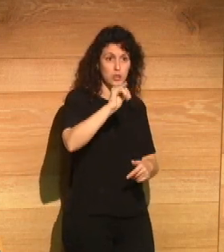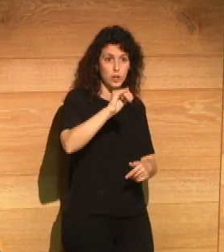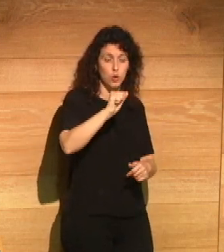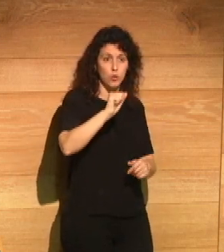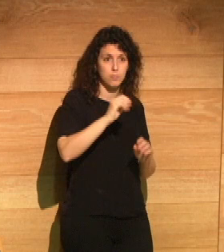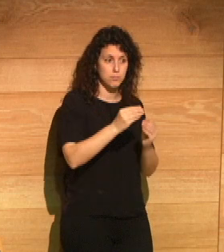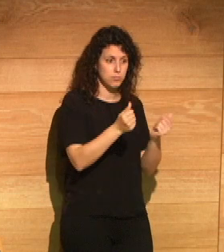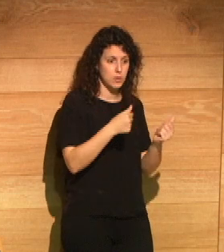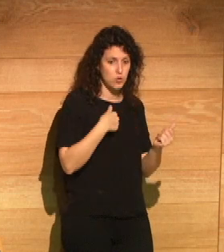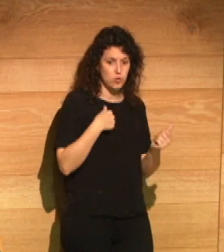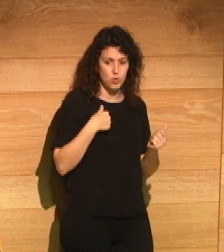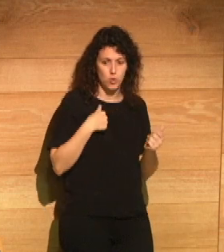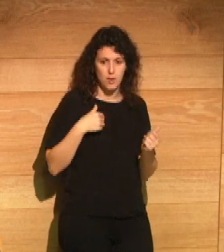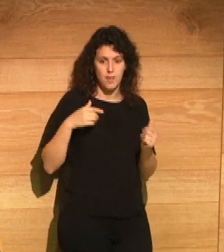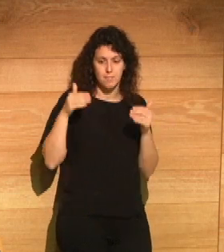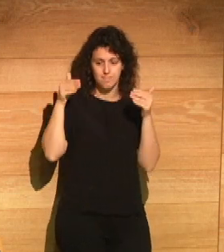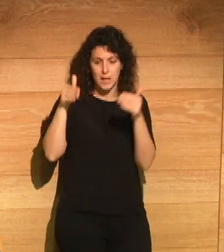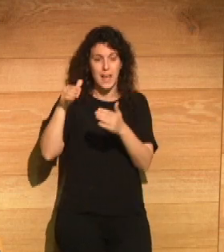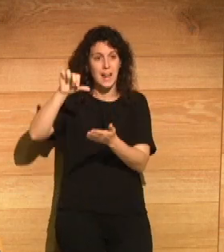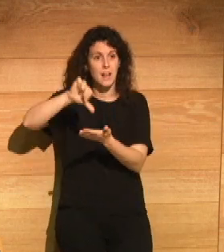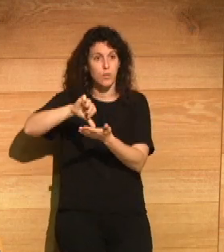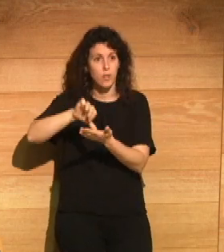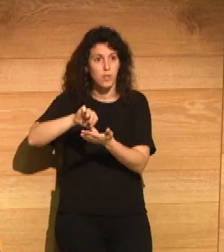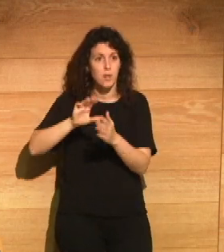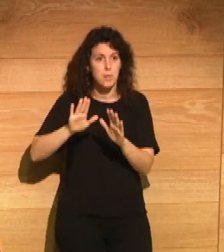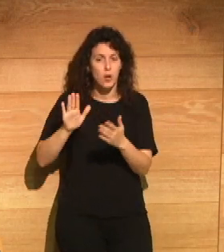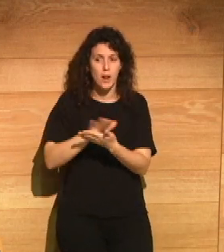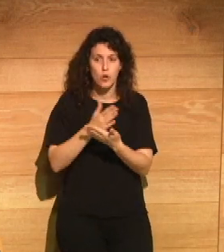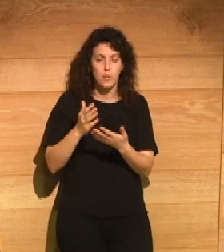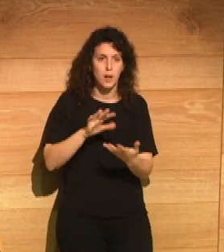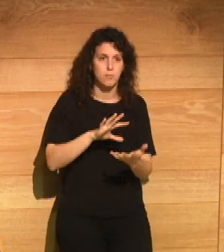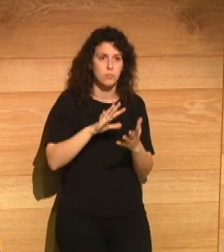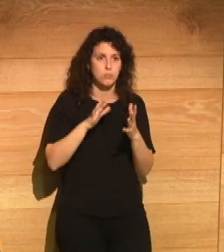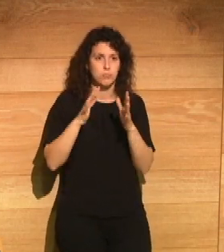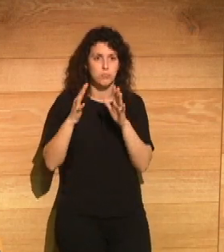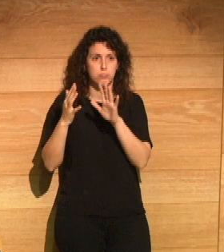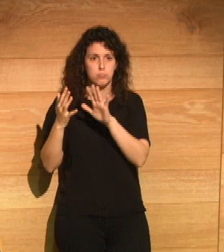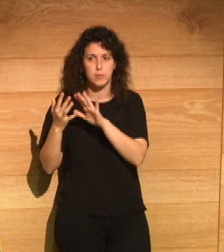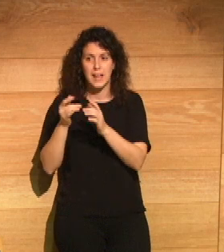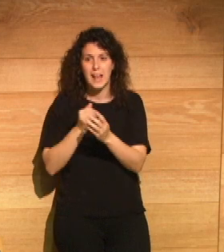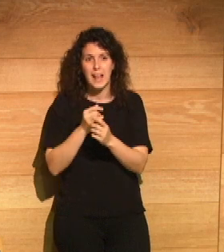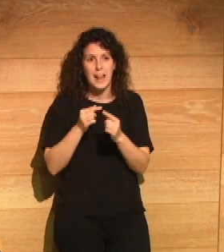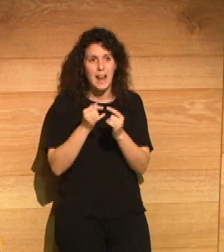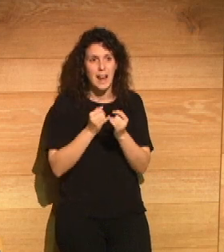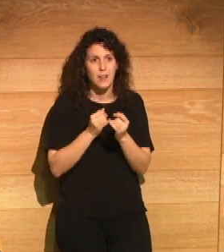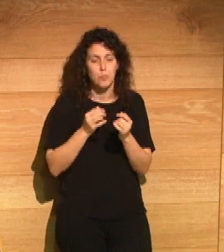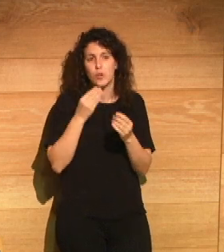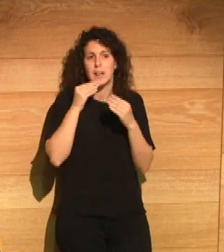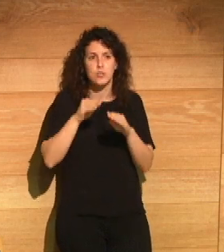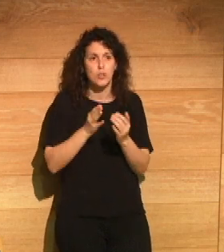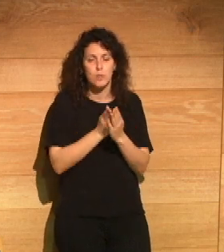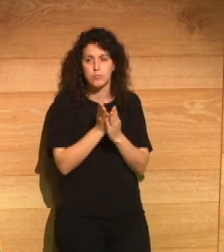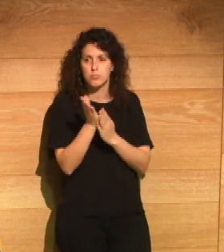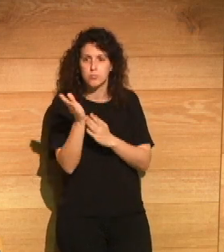un drama en la ciudad, pero la novela se iba tornando cada vez más opresiva para la niña, la historia se iba tornando cada vez más